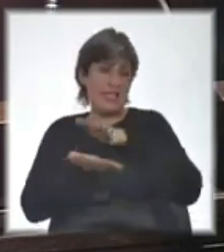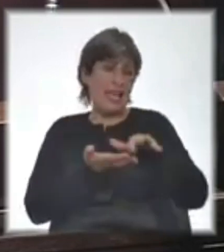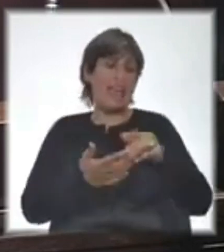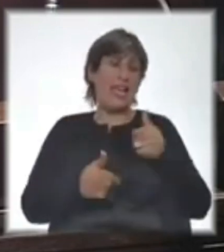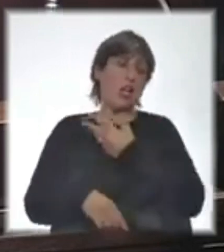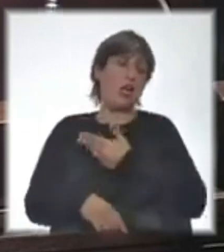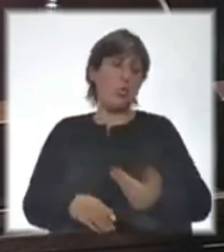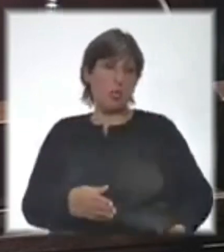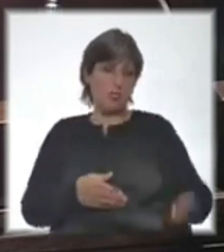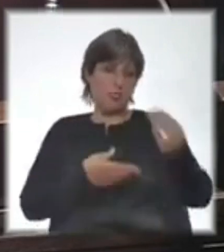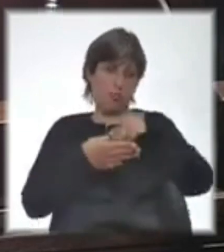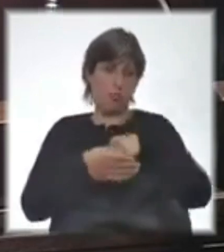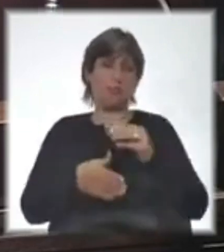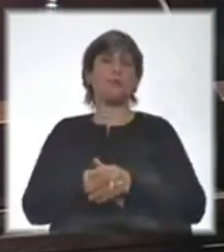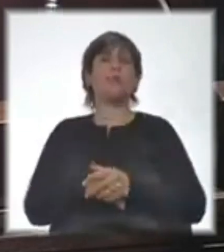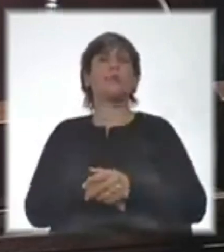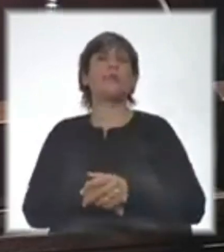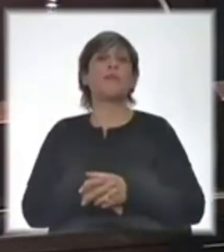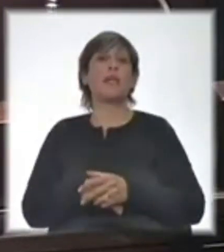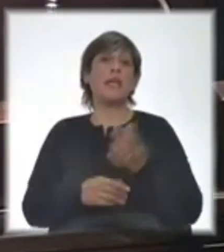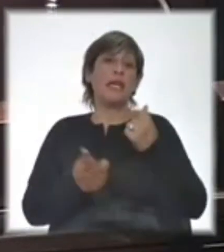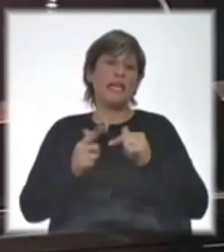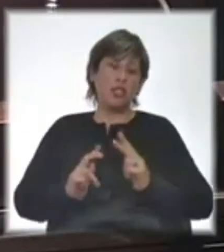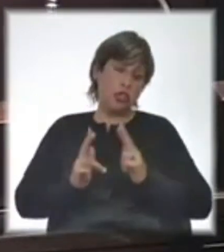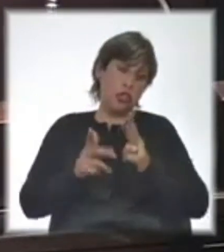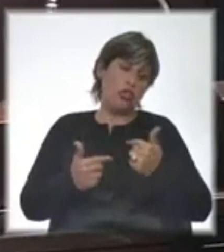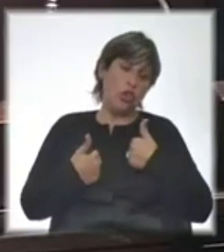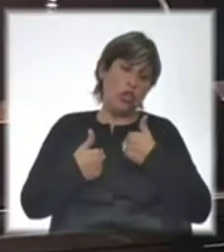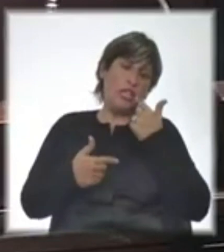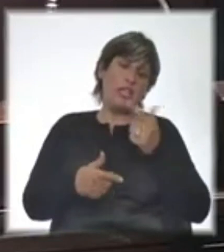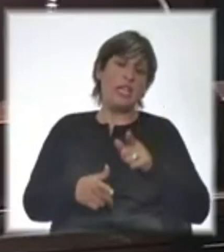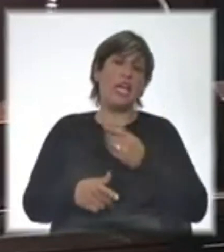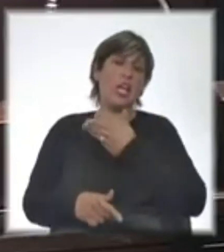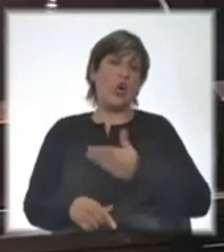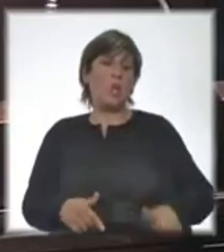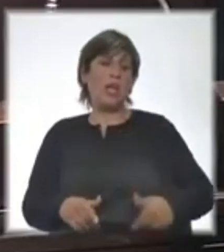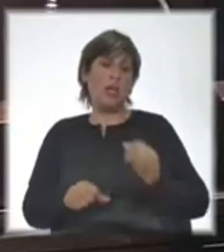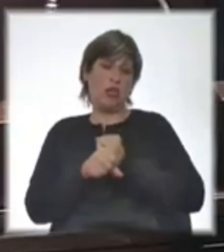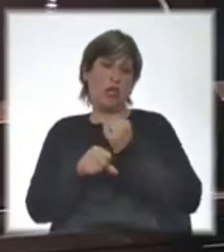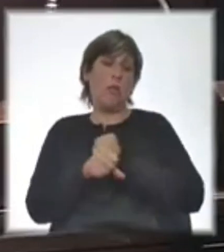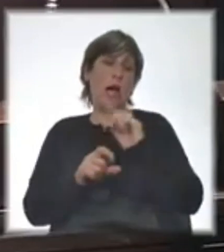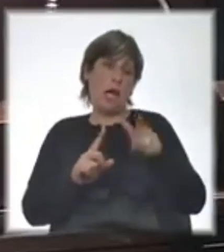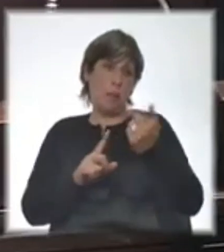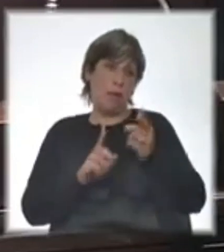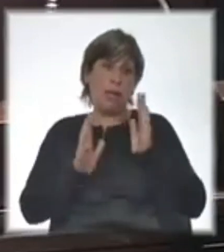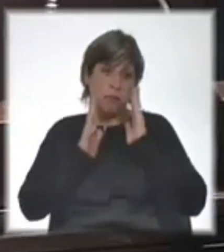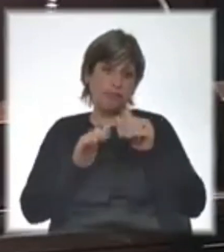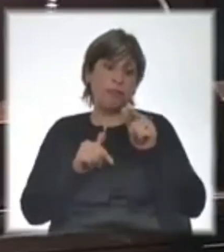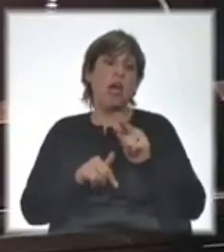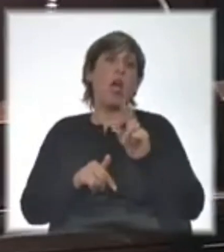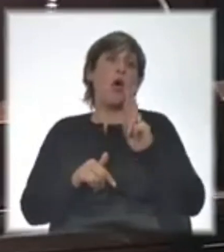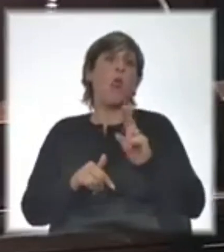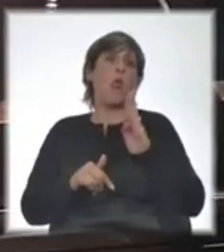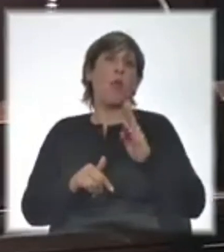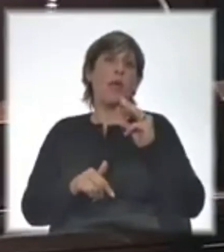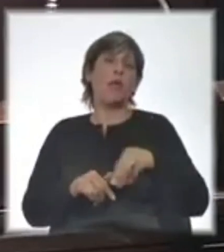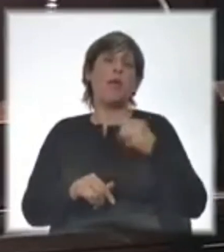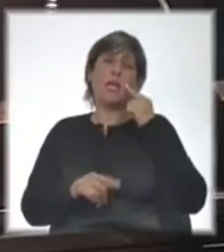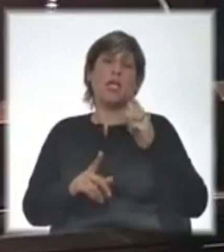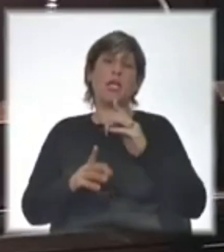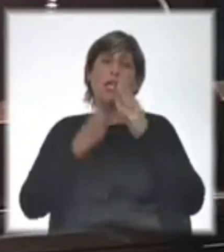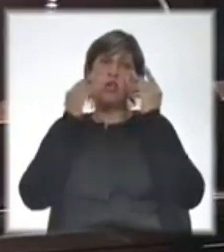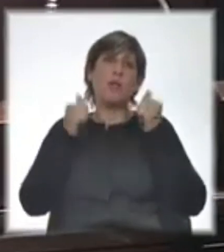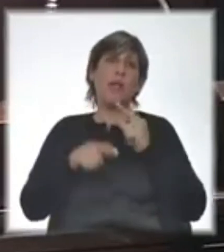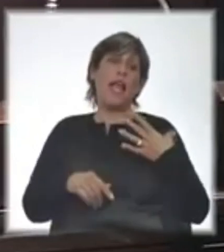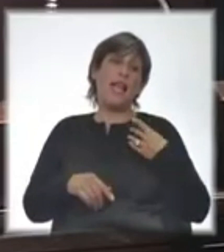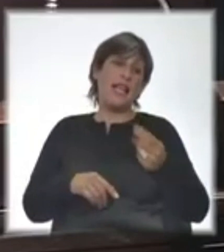encarado. Entonces yo dije, el gobierno trabaja para UPM, y no nos olvidemos que el director forestal es